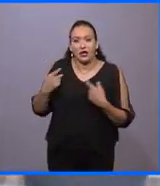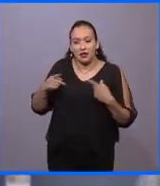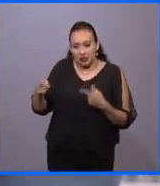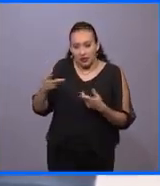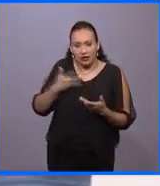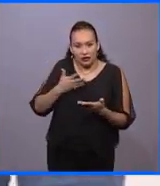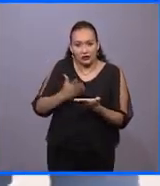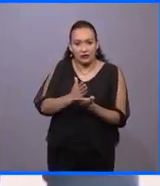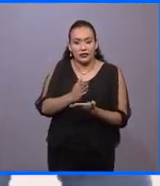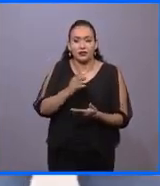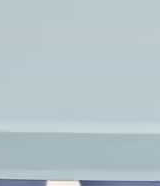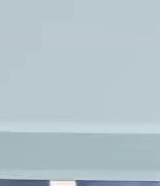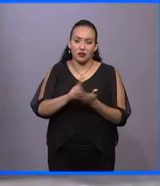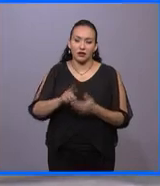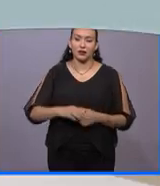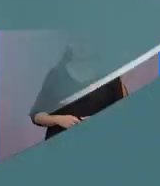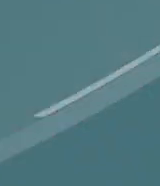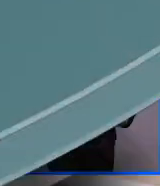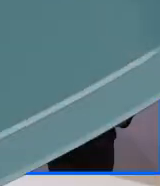derecho.